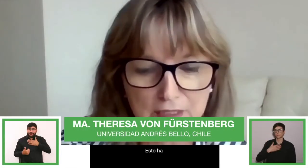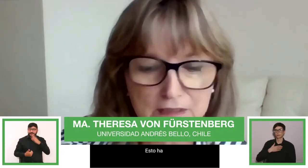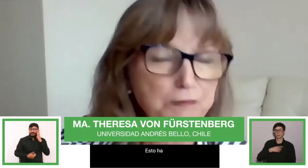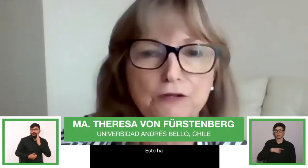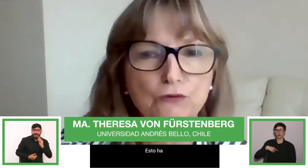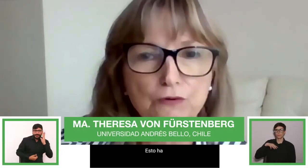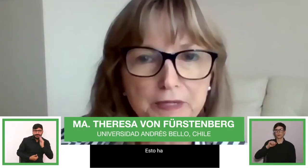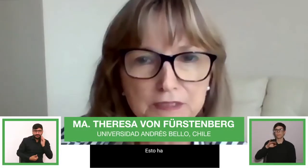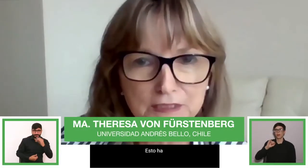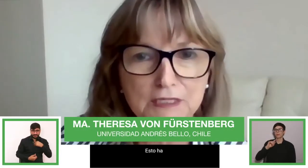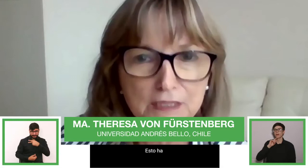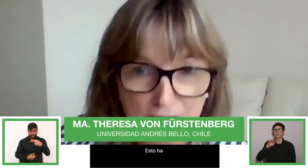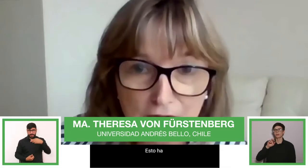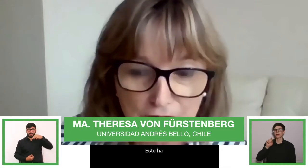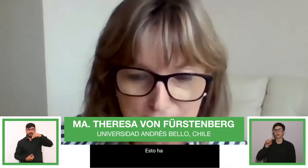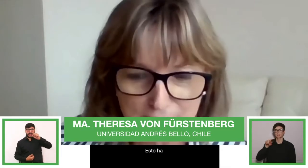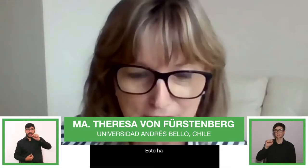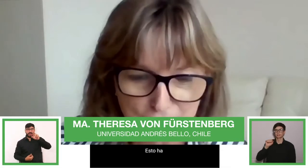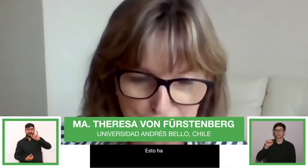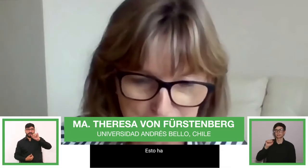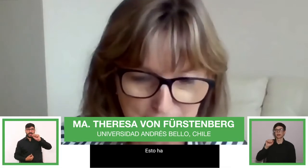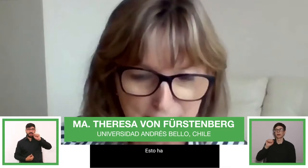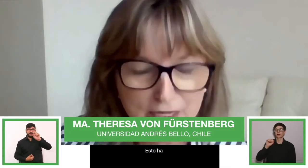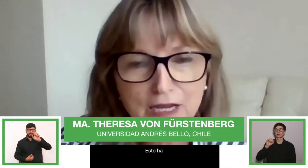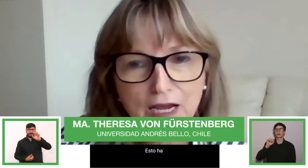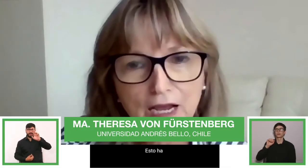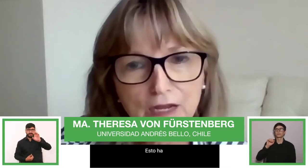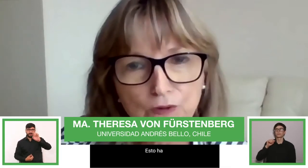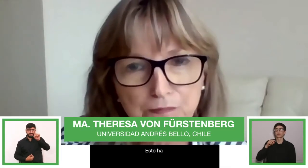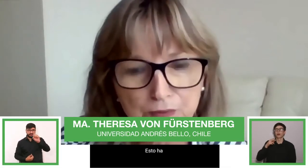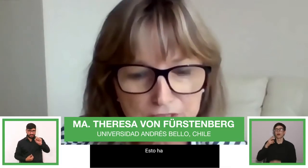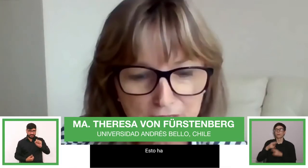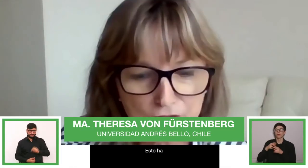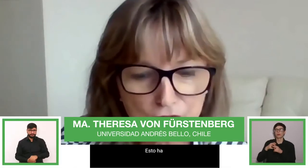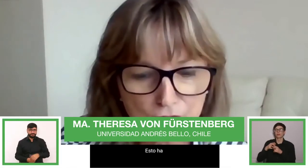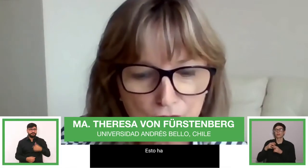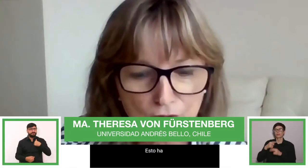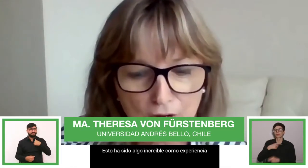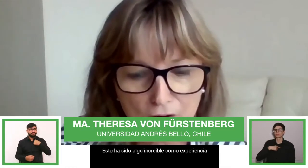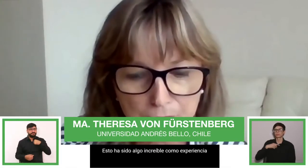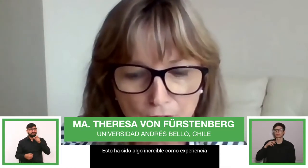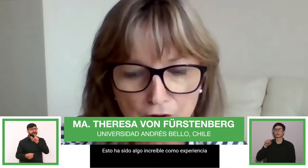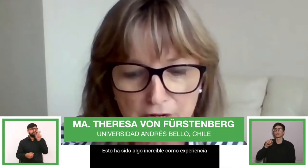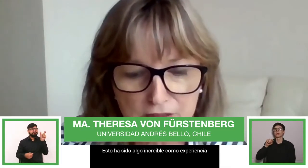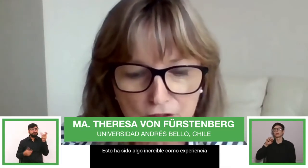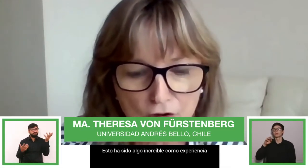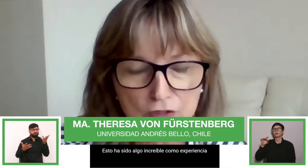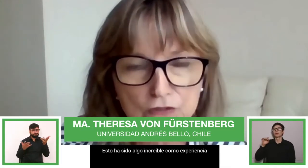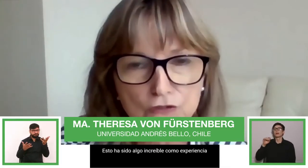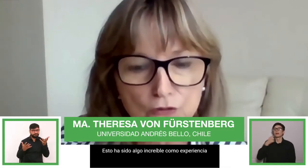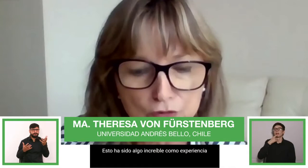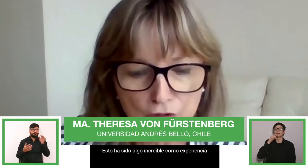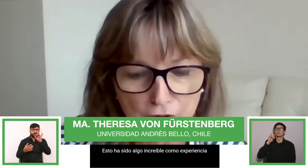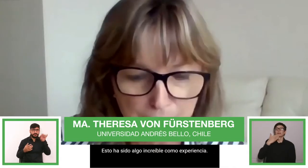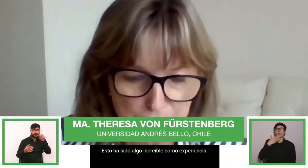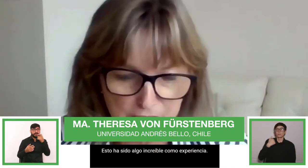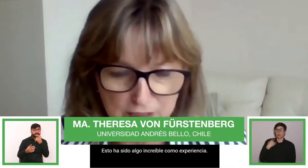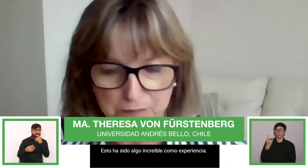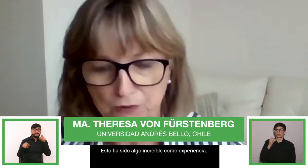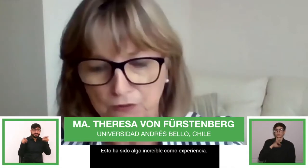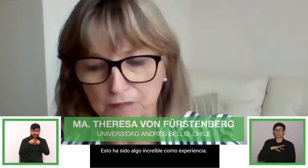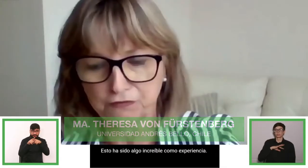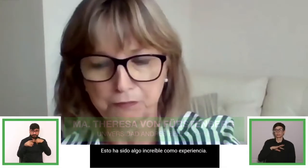von Furstenberg, de la Universidad Andrés Bello, Santiago, Chile. Me voy a presentar de nuestro proyecto llamado